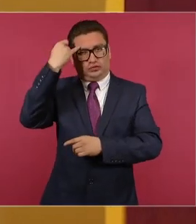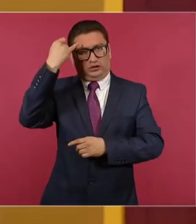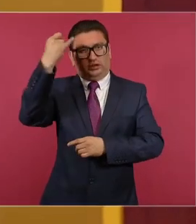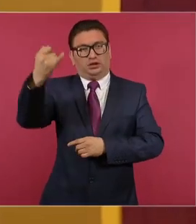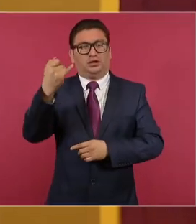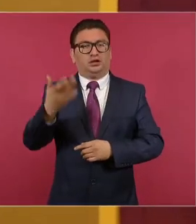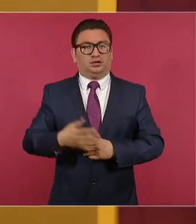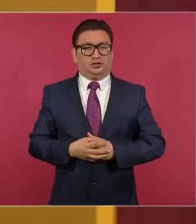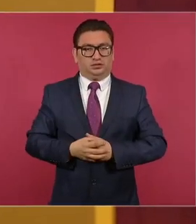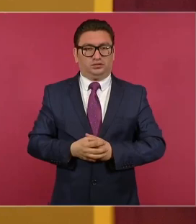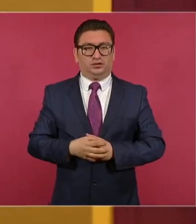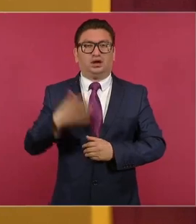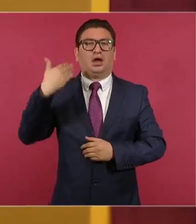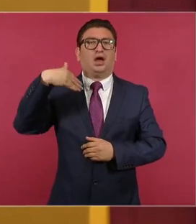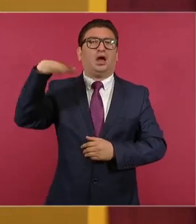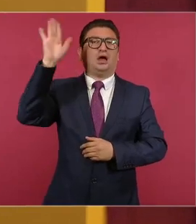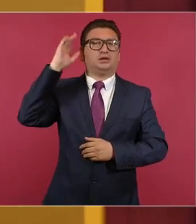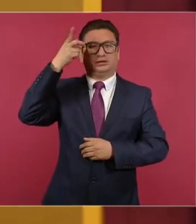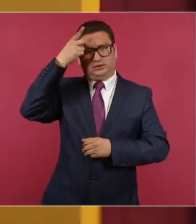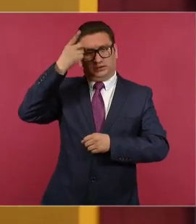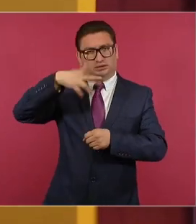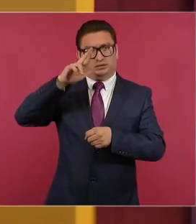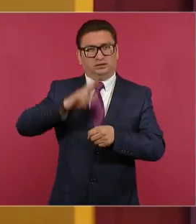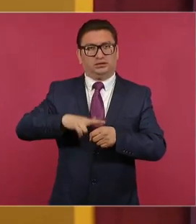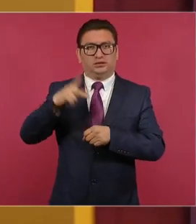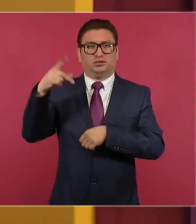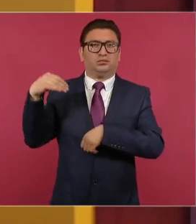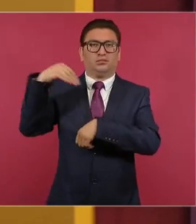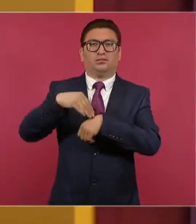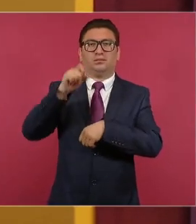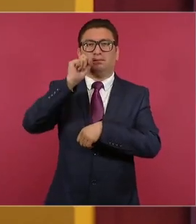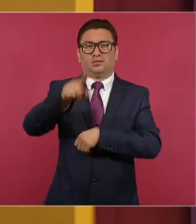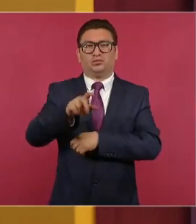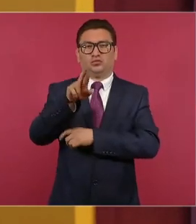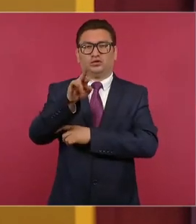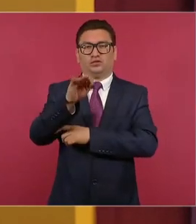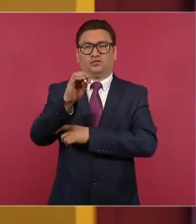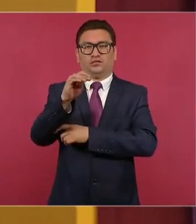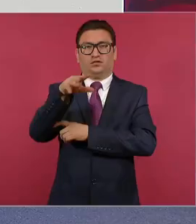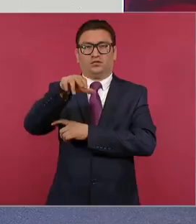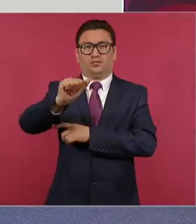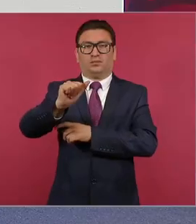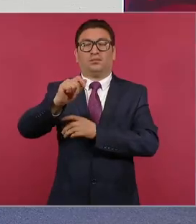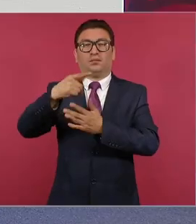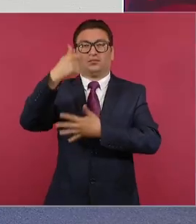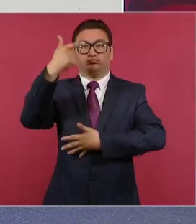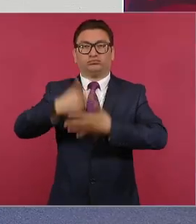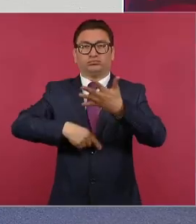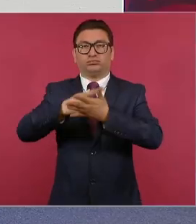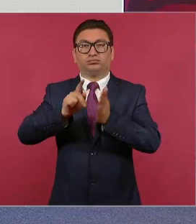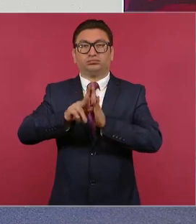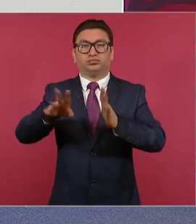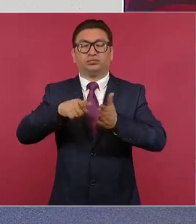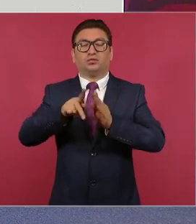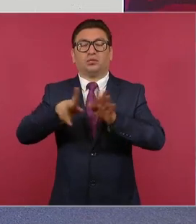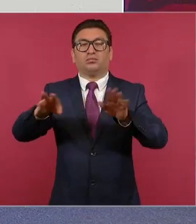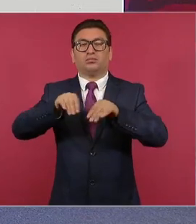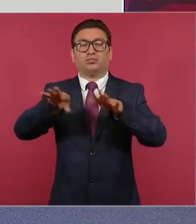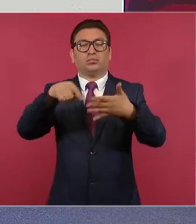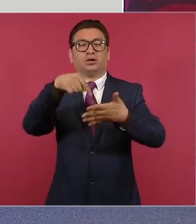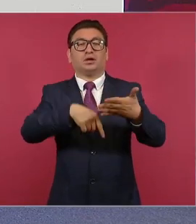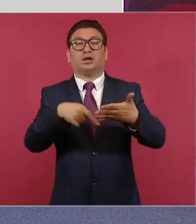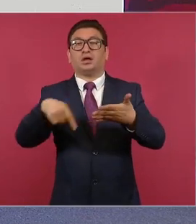puso el que era director de el Reforma, aquí están los que pagamos impuestos y aquí están los que viven